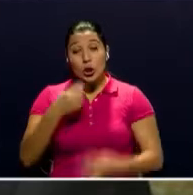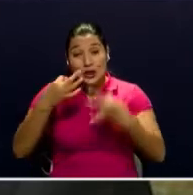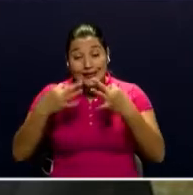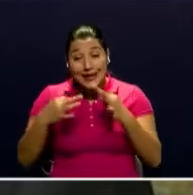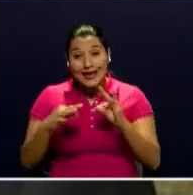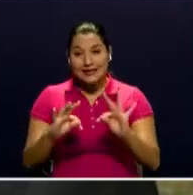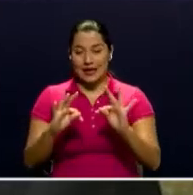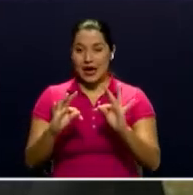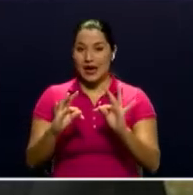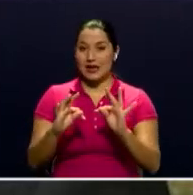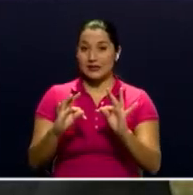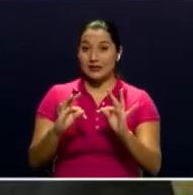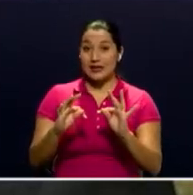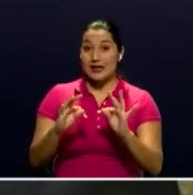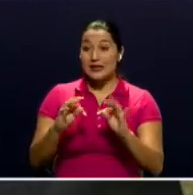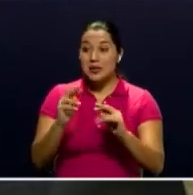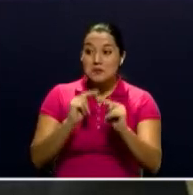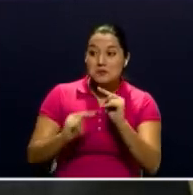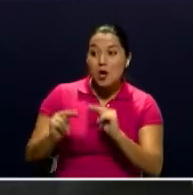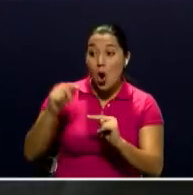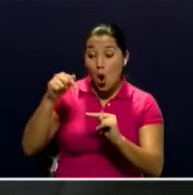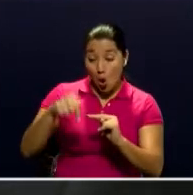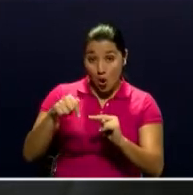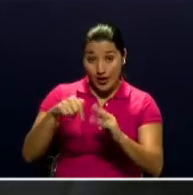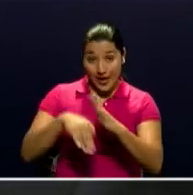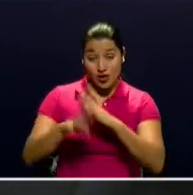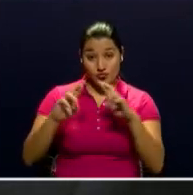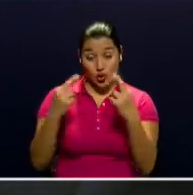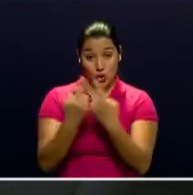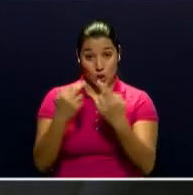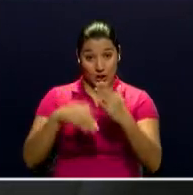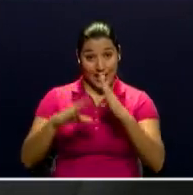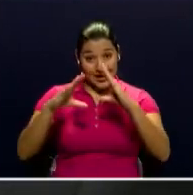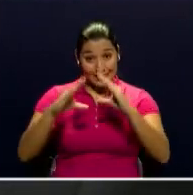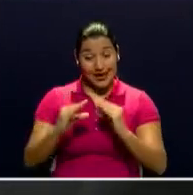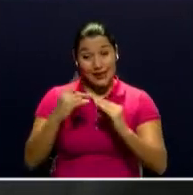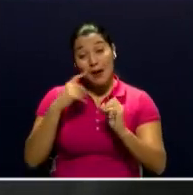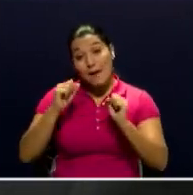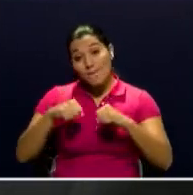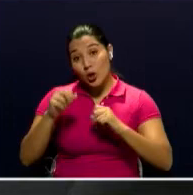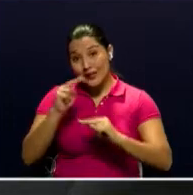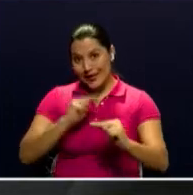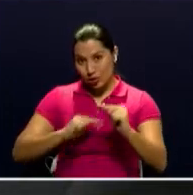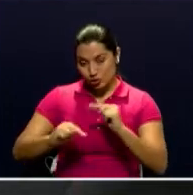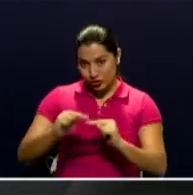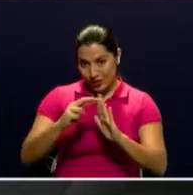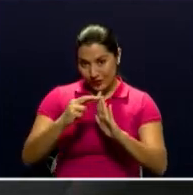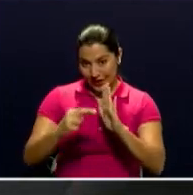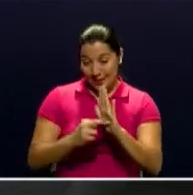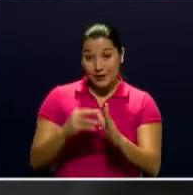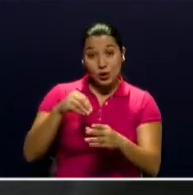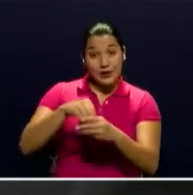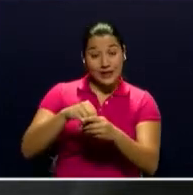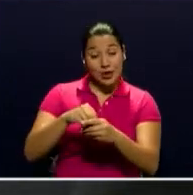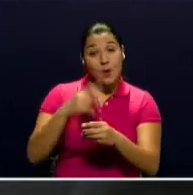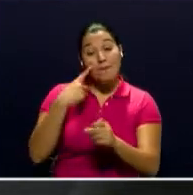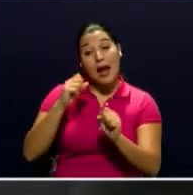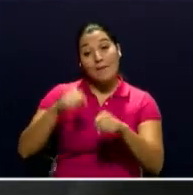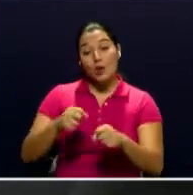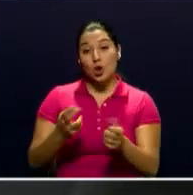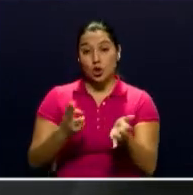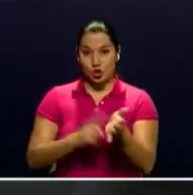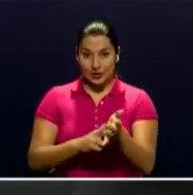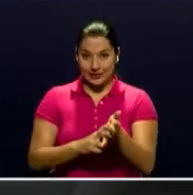canalizar mediante una reunión hoy en la tarde para agendar la futura negociación del reglamento interno para